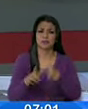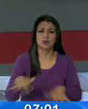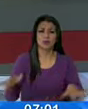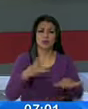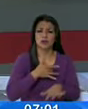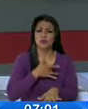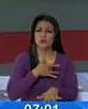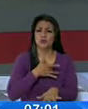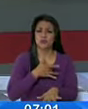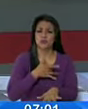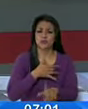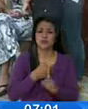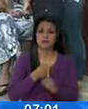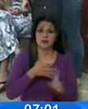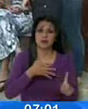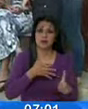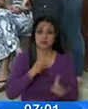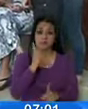machaleña. Veamos.